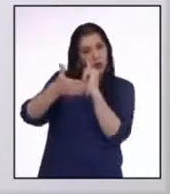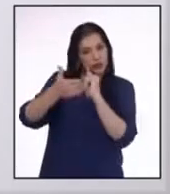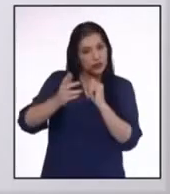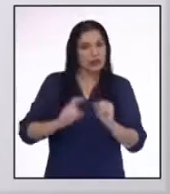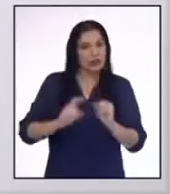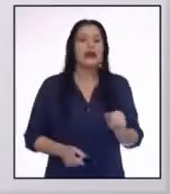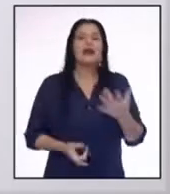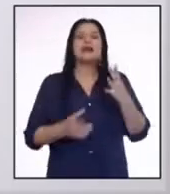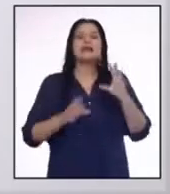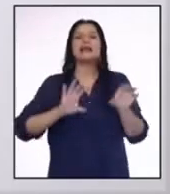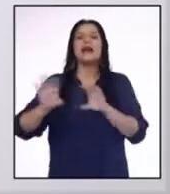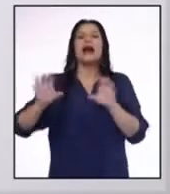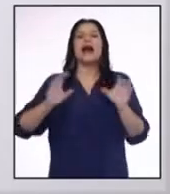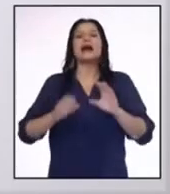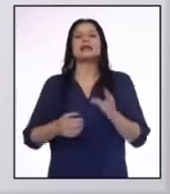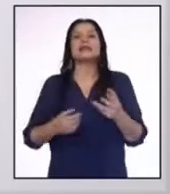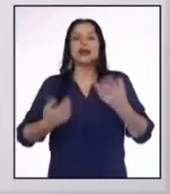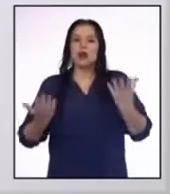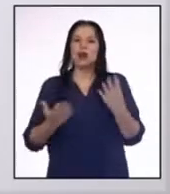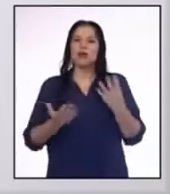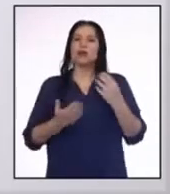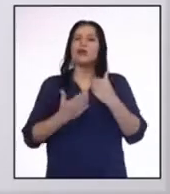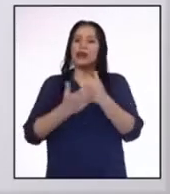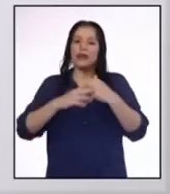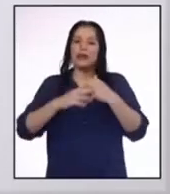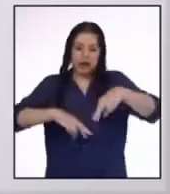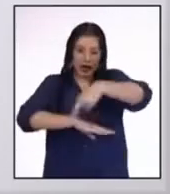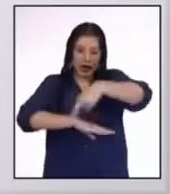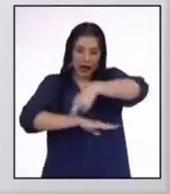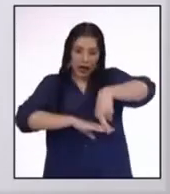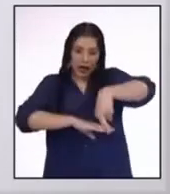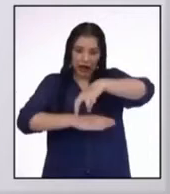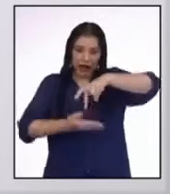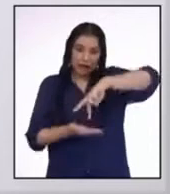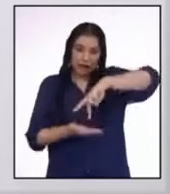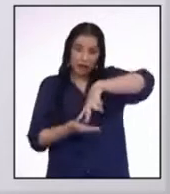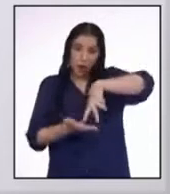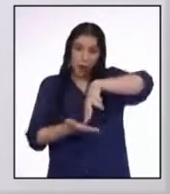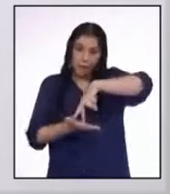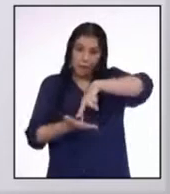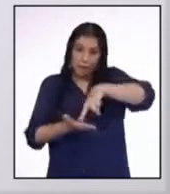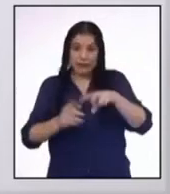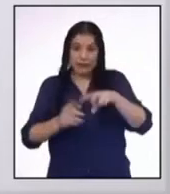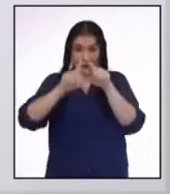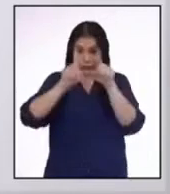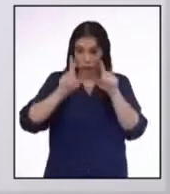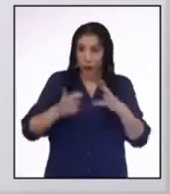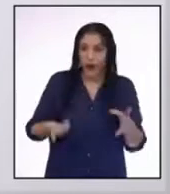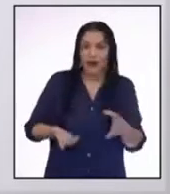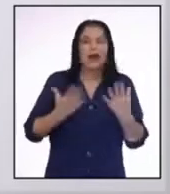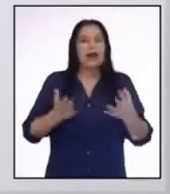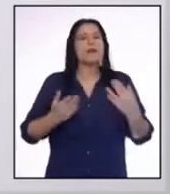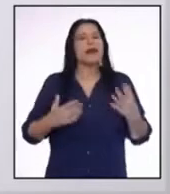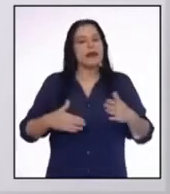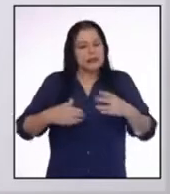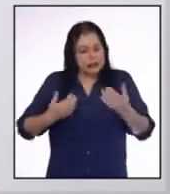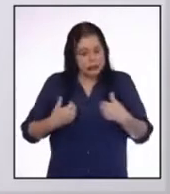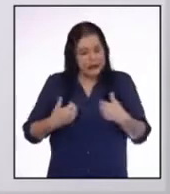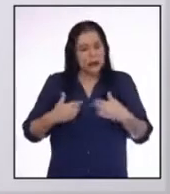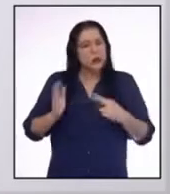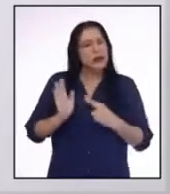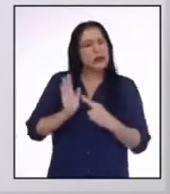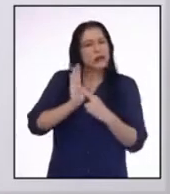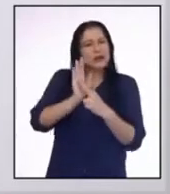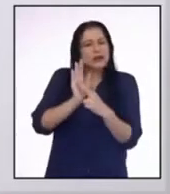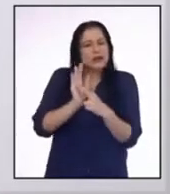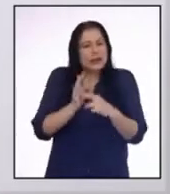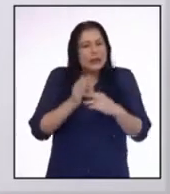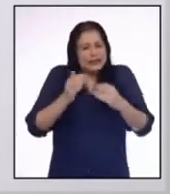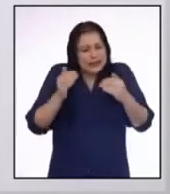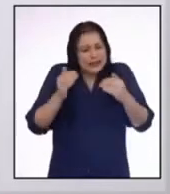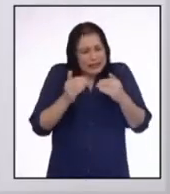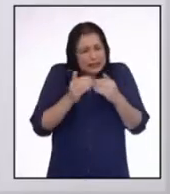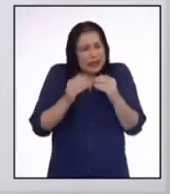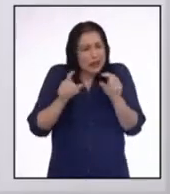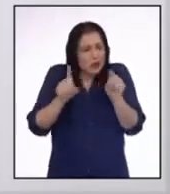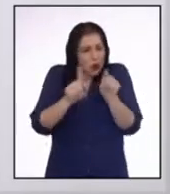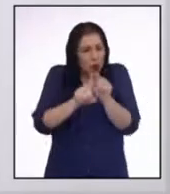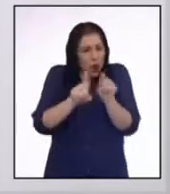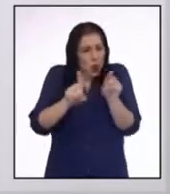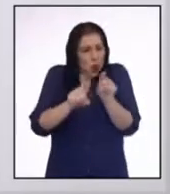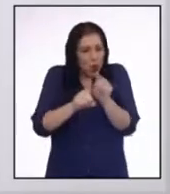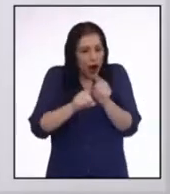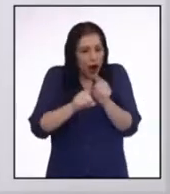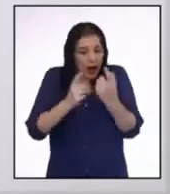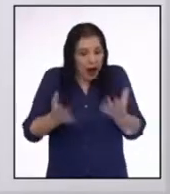Se realizan con ayuda de escuadras, reglas, un compás, para conseguir una representación lo más parecida posible